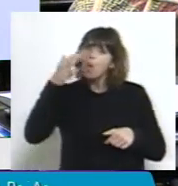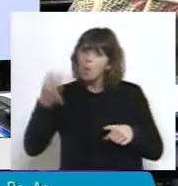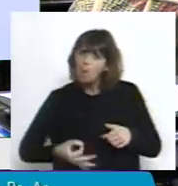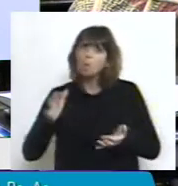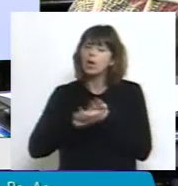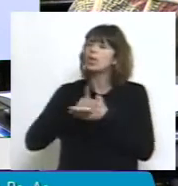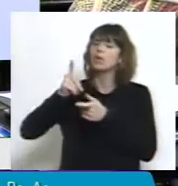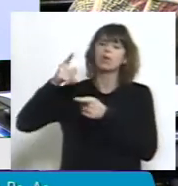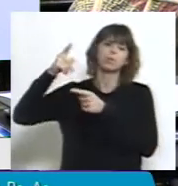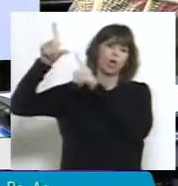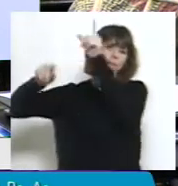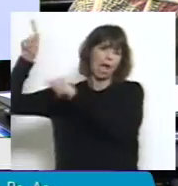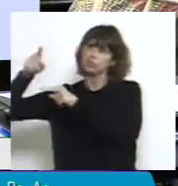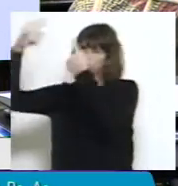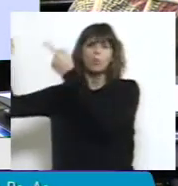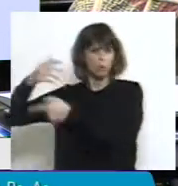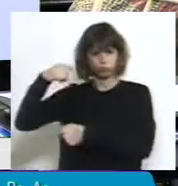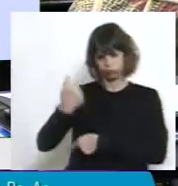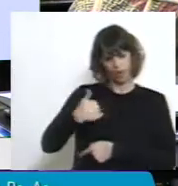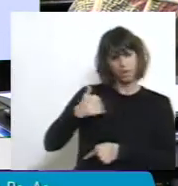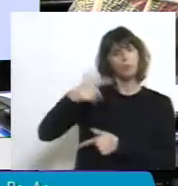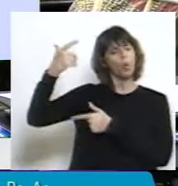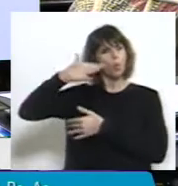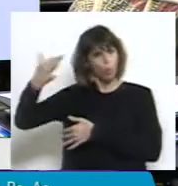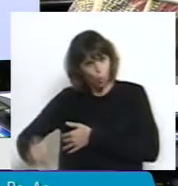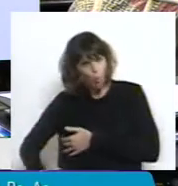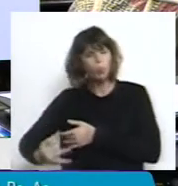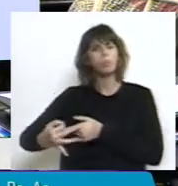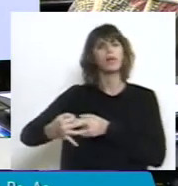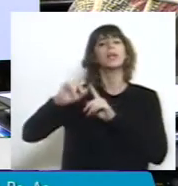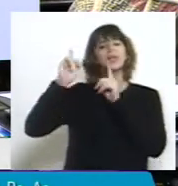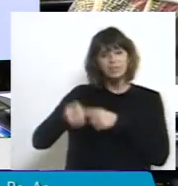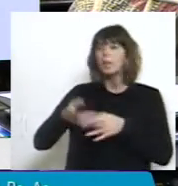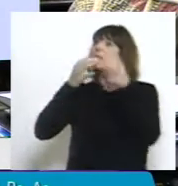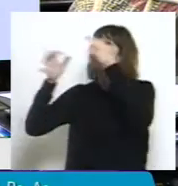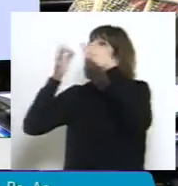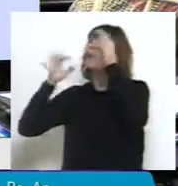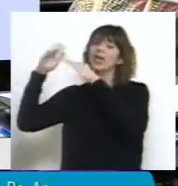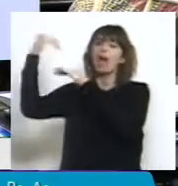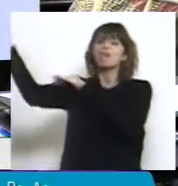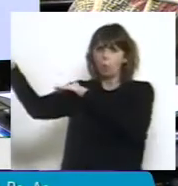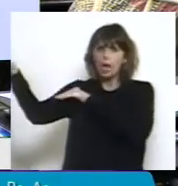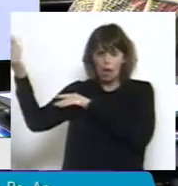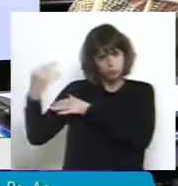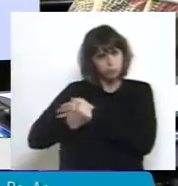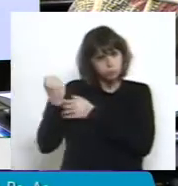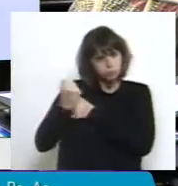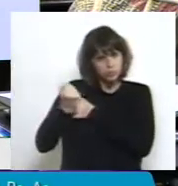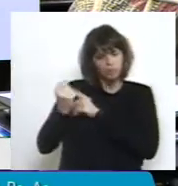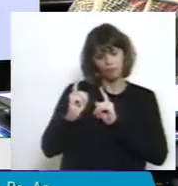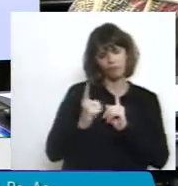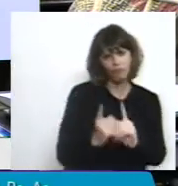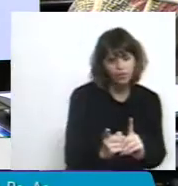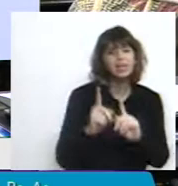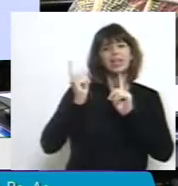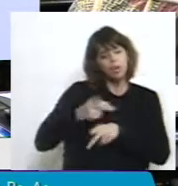exterior, manteniendo un nivel de importaciones consistente para la actividad que la Argentina necesita y además preservando